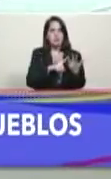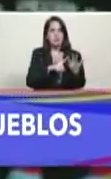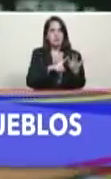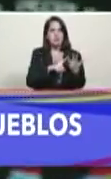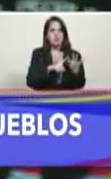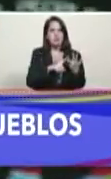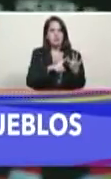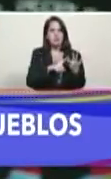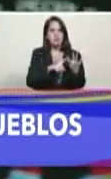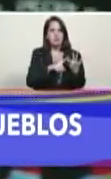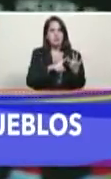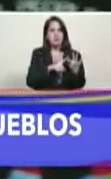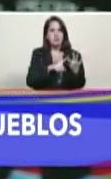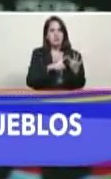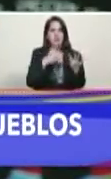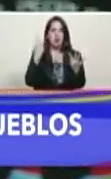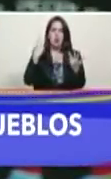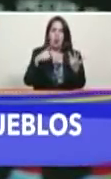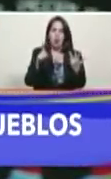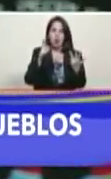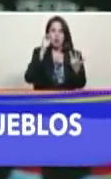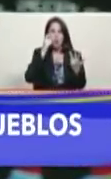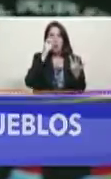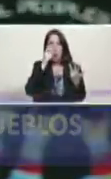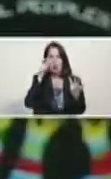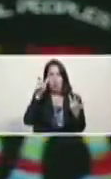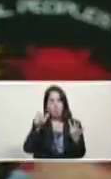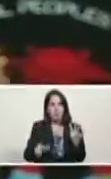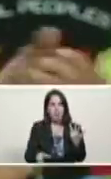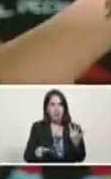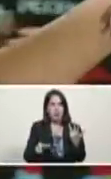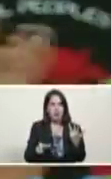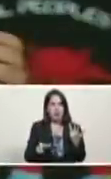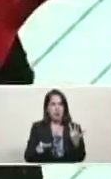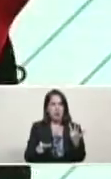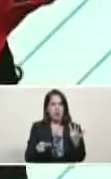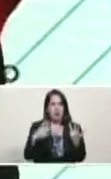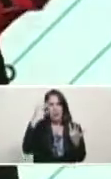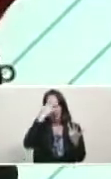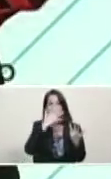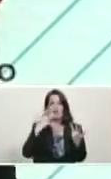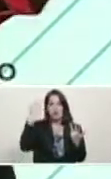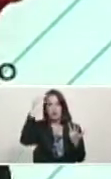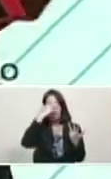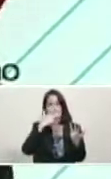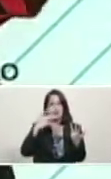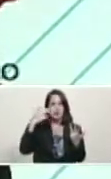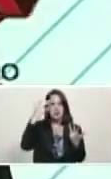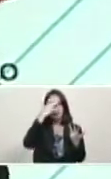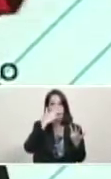al compañero con más de zambia por la región de áfrica